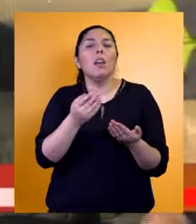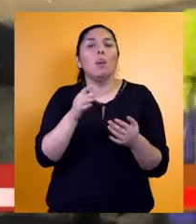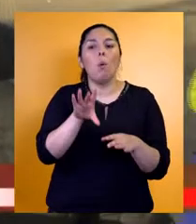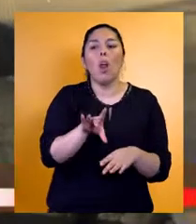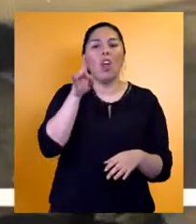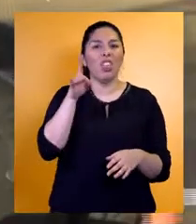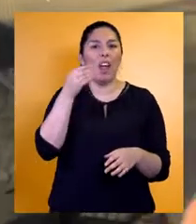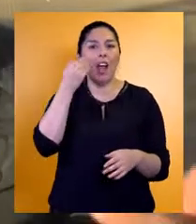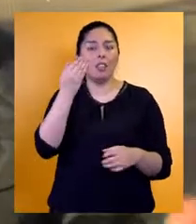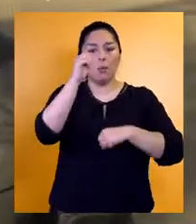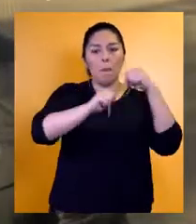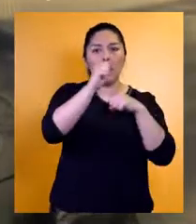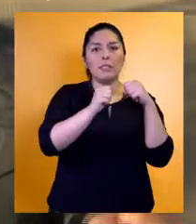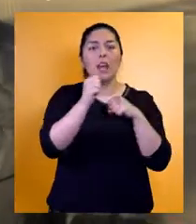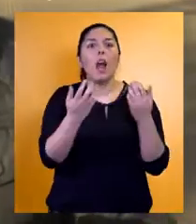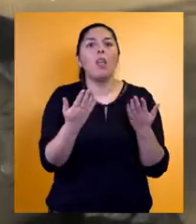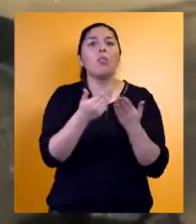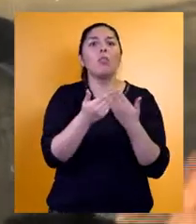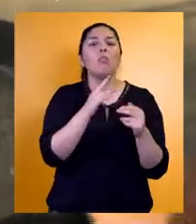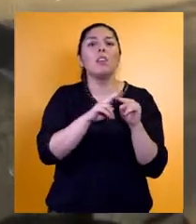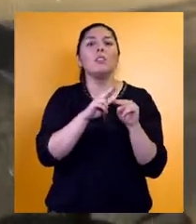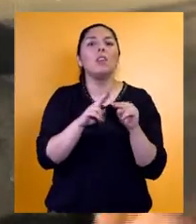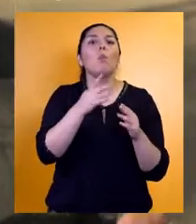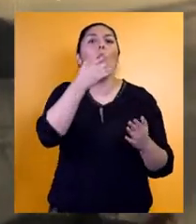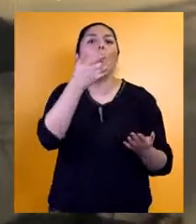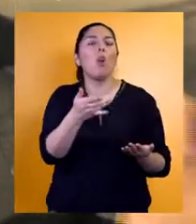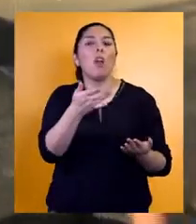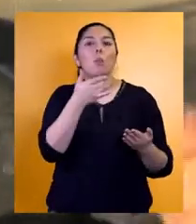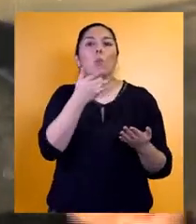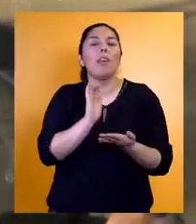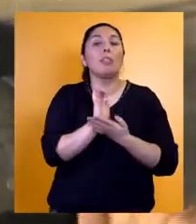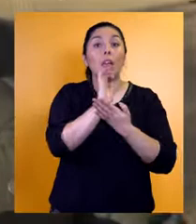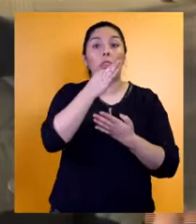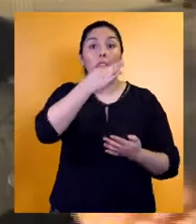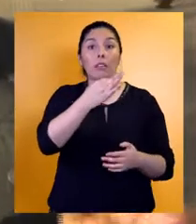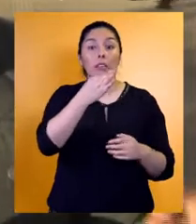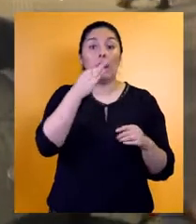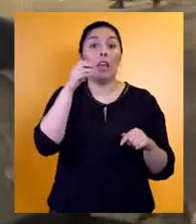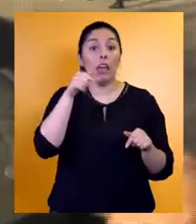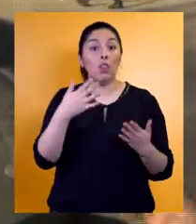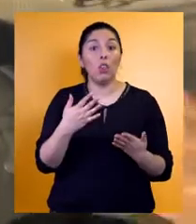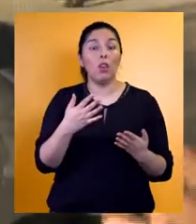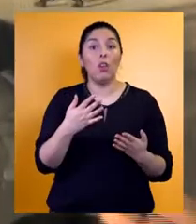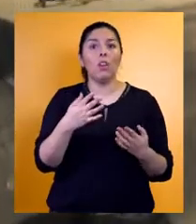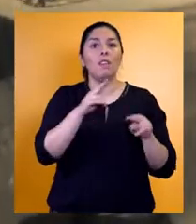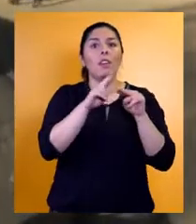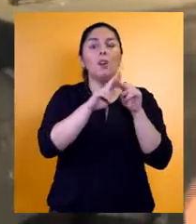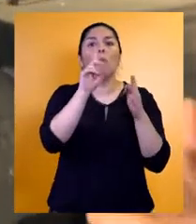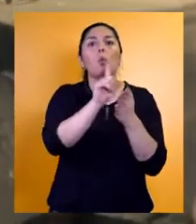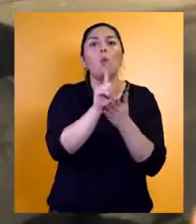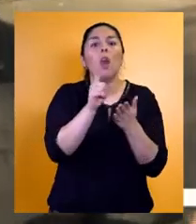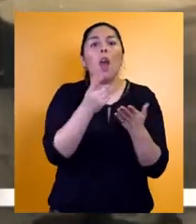capturando también este recurso a nivel industrial, lo están haciendo con los artes que el Estado le está diciendo estos son, que es una potera,